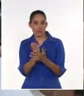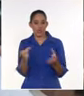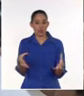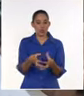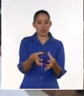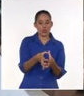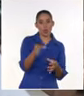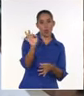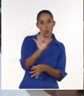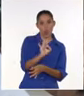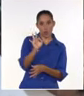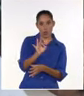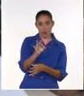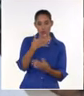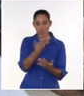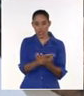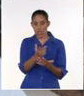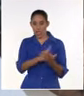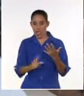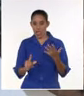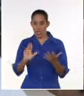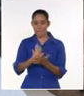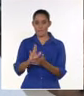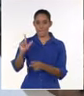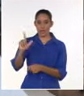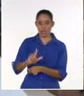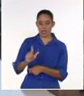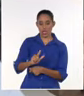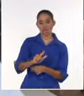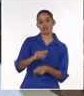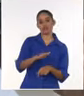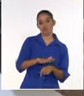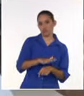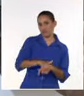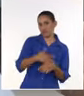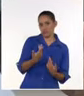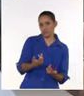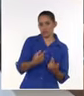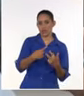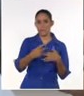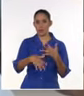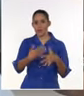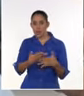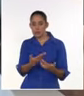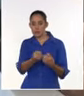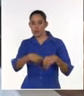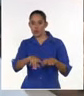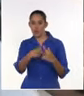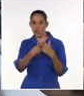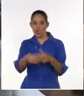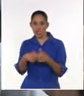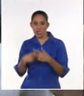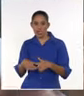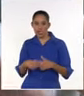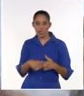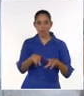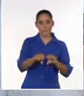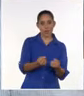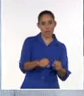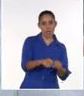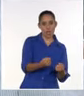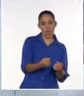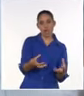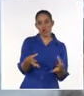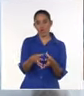la temola de de Mariel Por avería teníamos la unidad número se de esa propia termoeléctrica y la unidad número cco la termoeléctrica rente tres